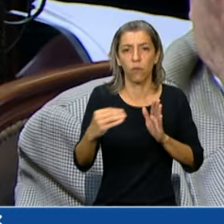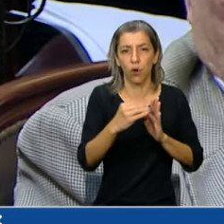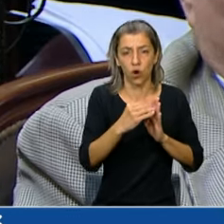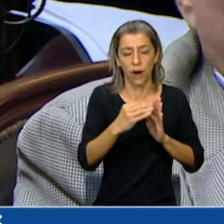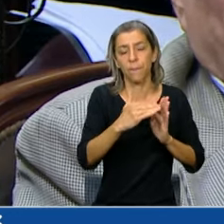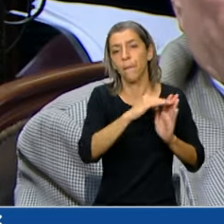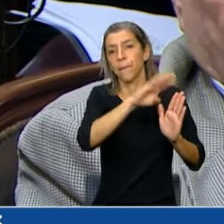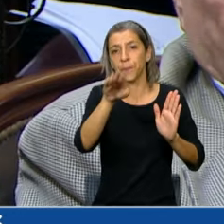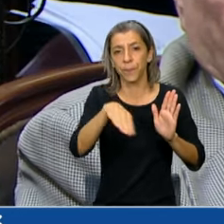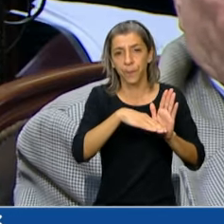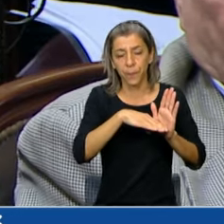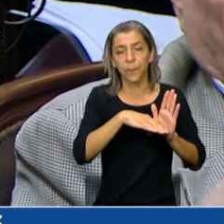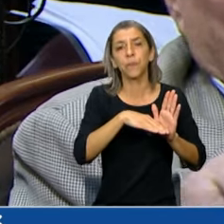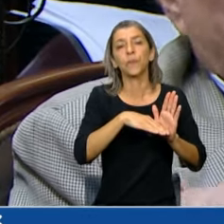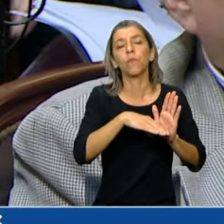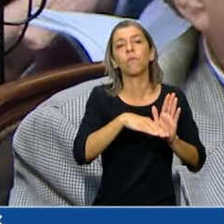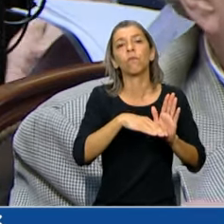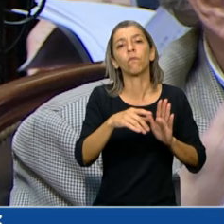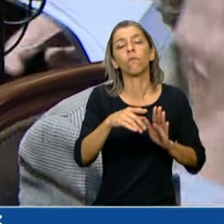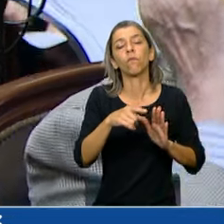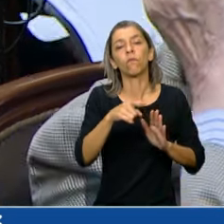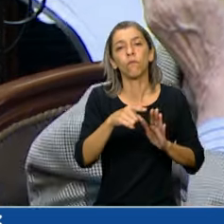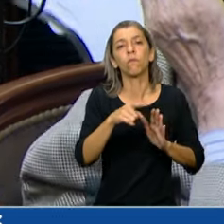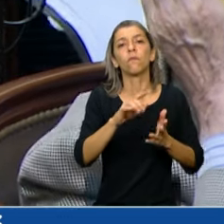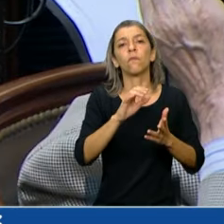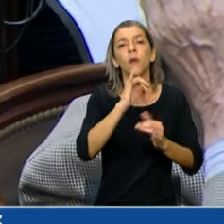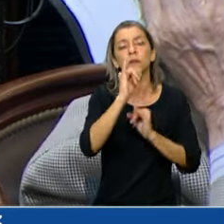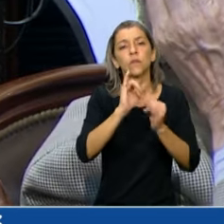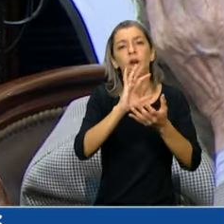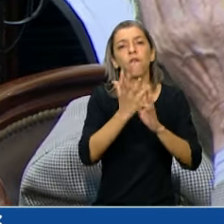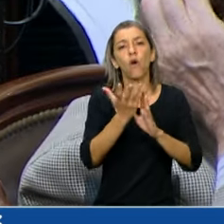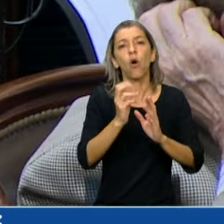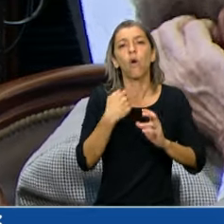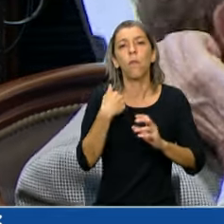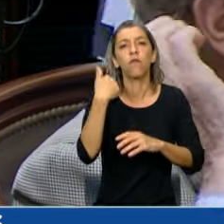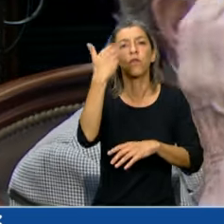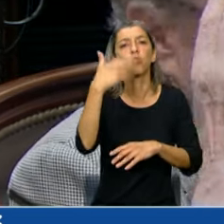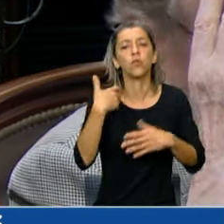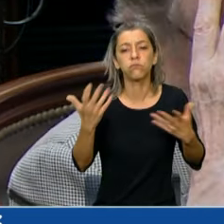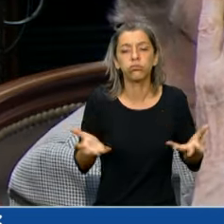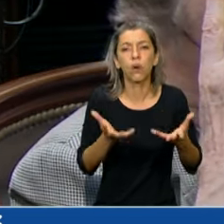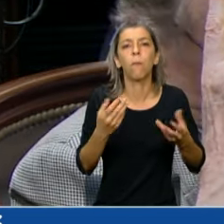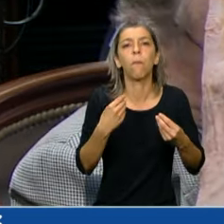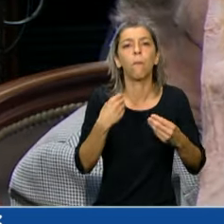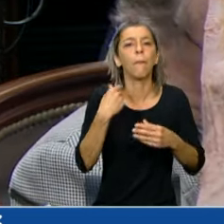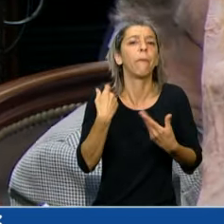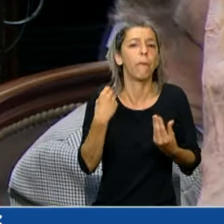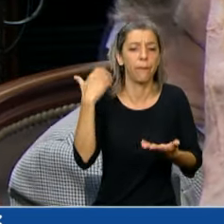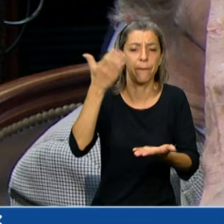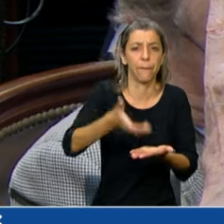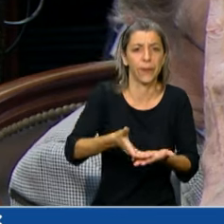está en el título dos es un programa de fomento de inversiones para el desarrollo de nuevos